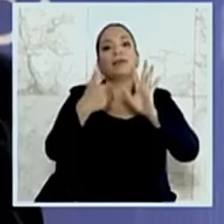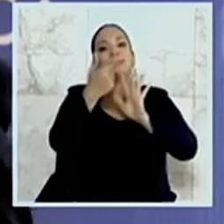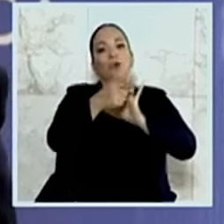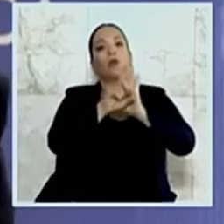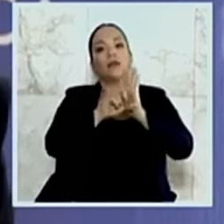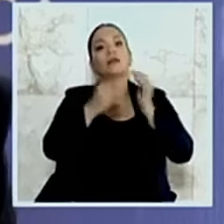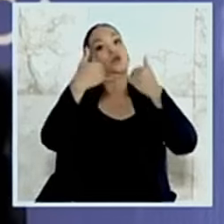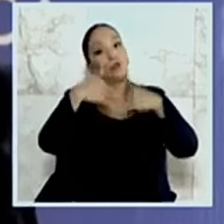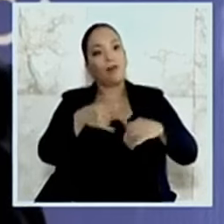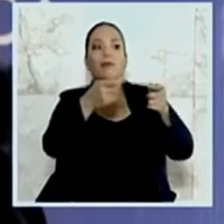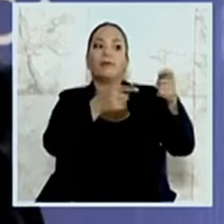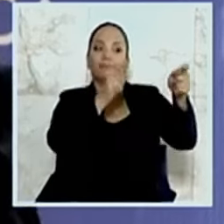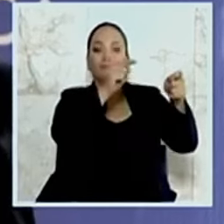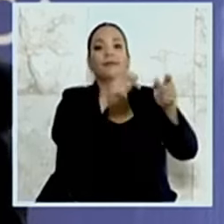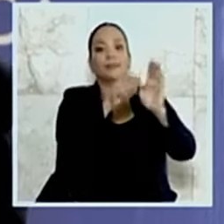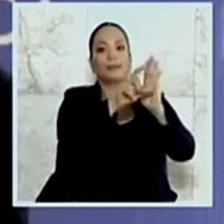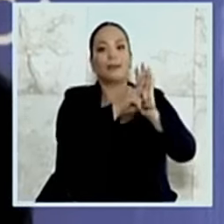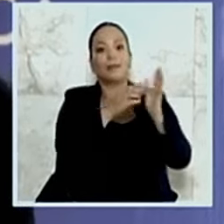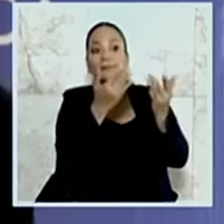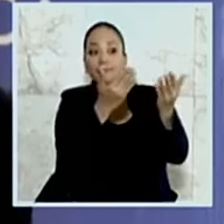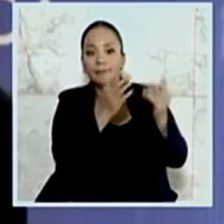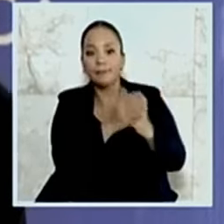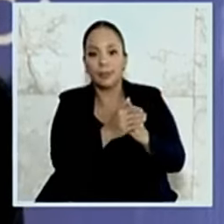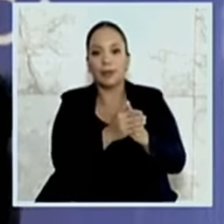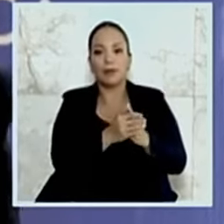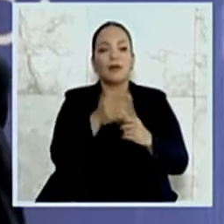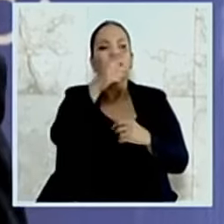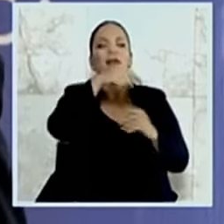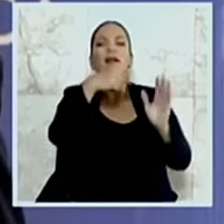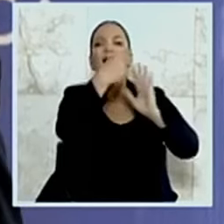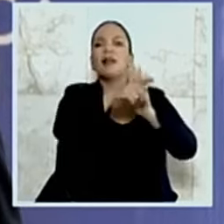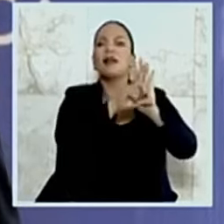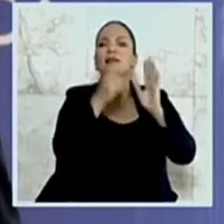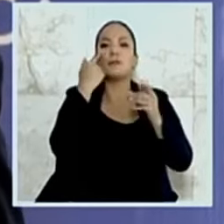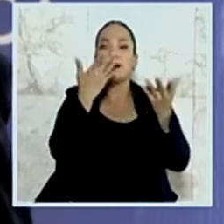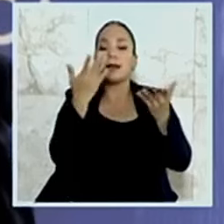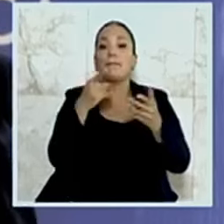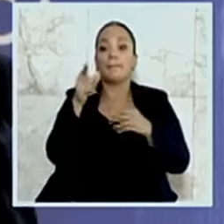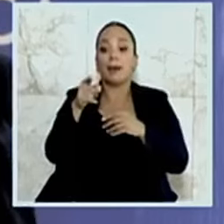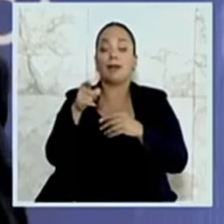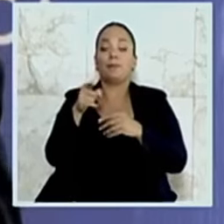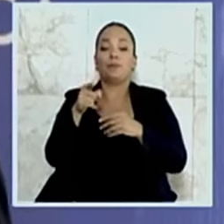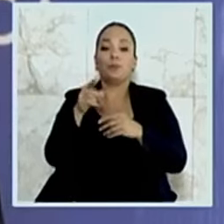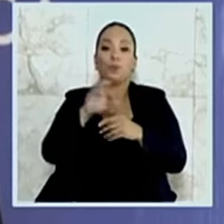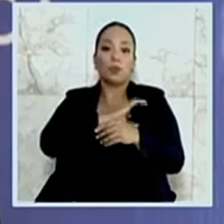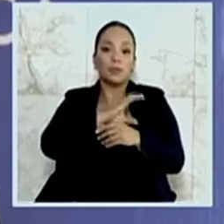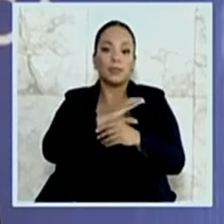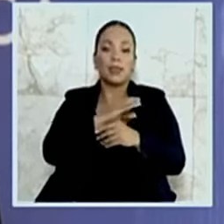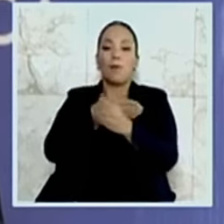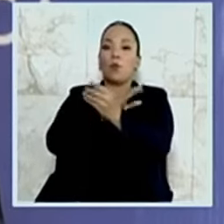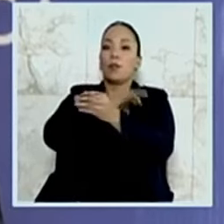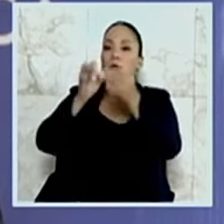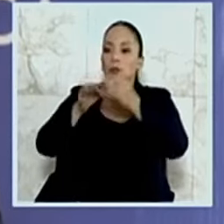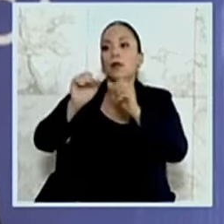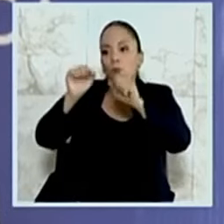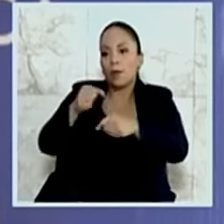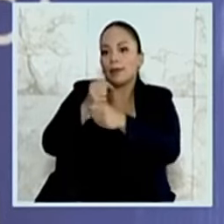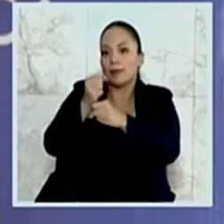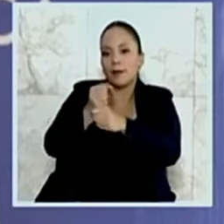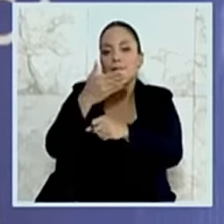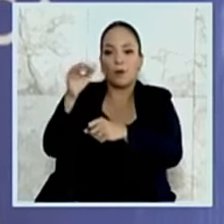le permite ejercer sus funciones mejores. Nosotros tenemos 5 leyes pendientes para que la policía y el